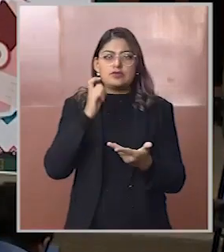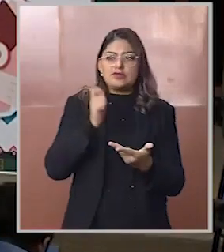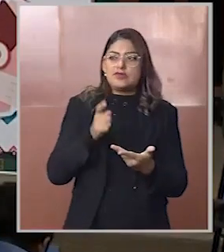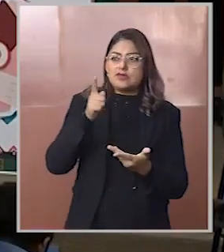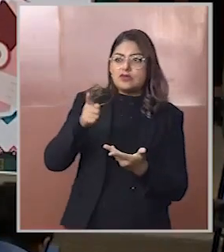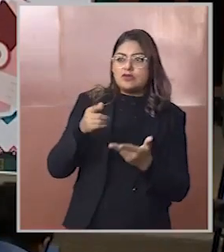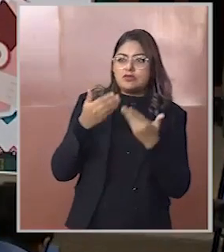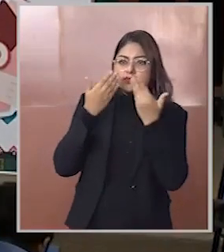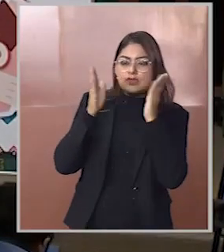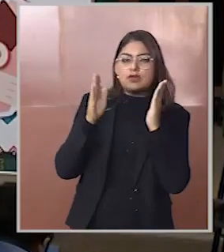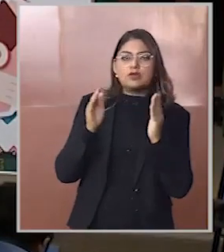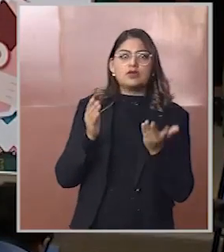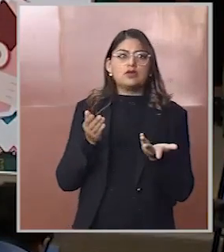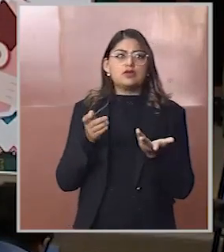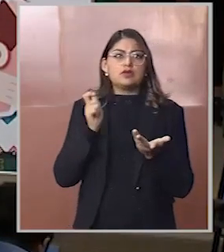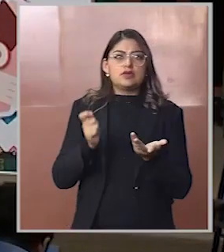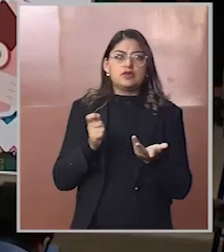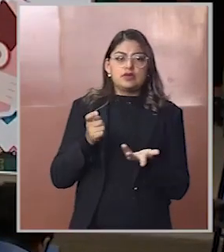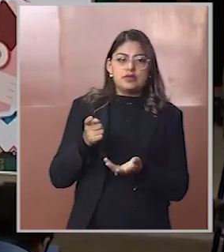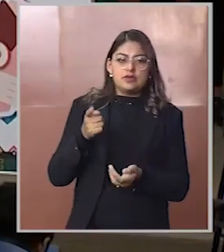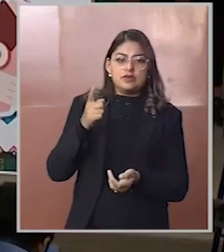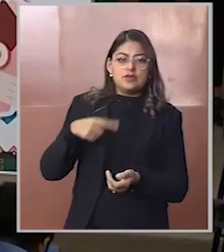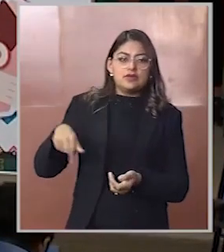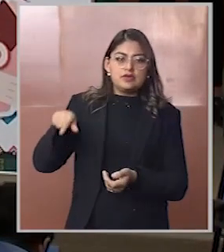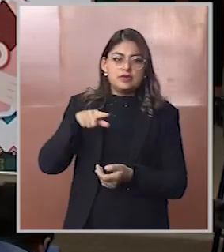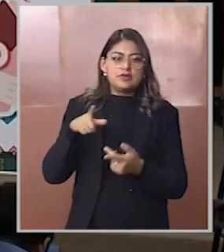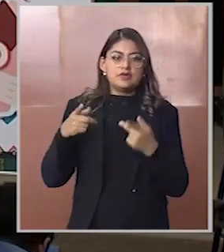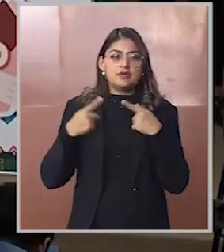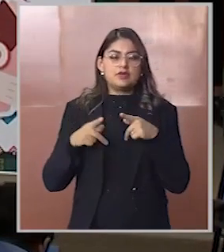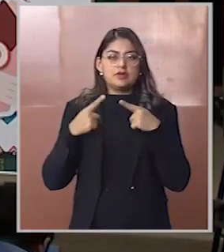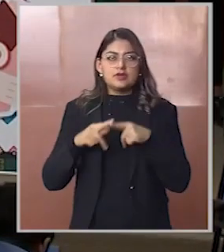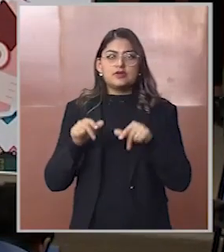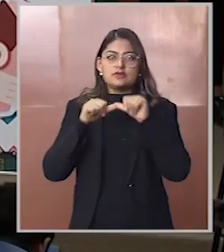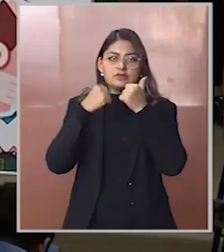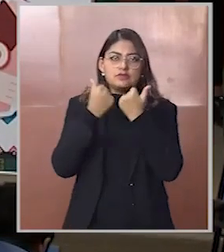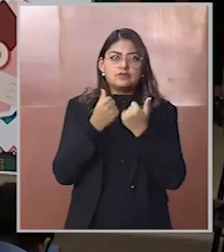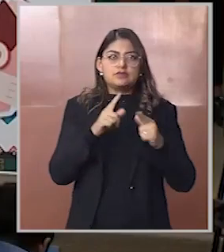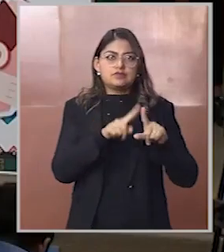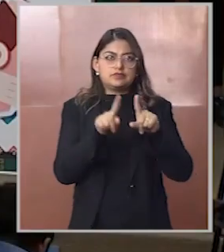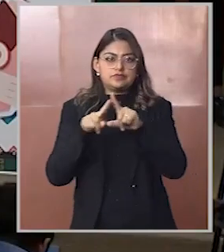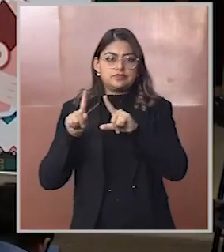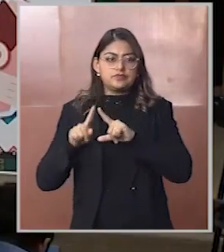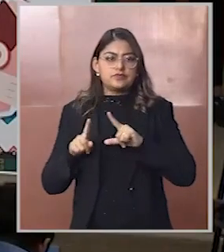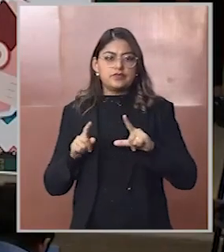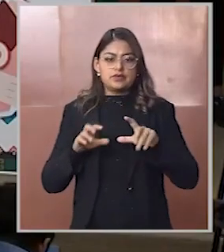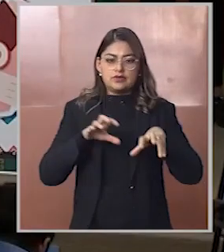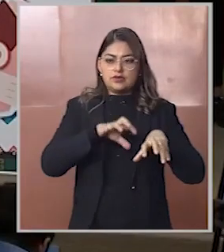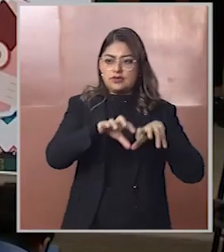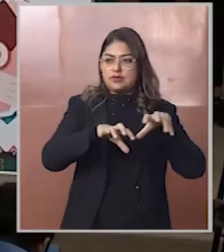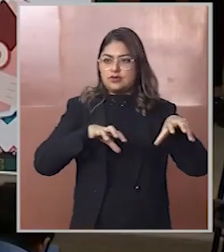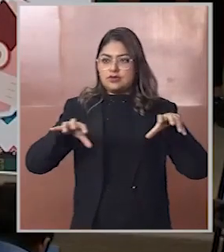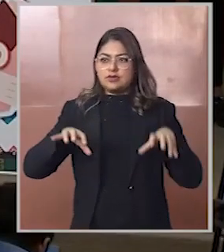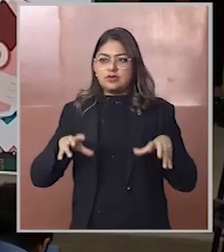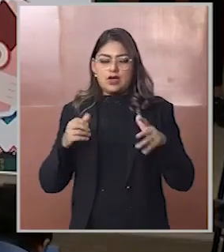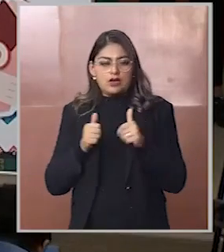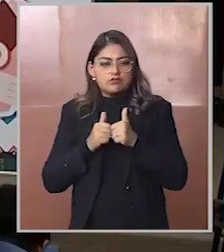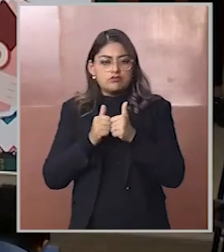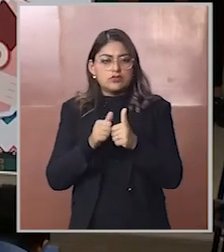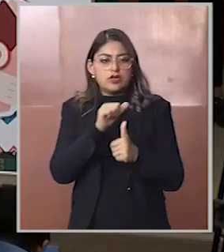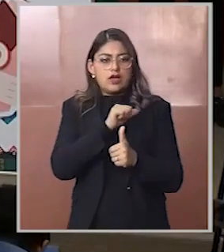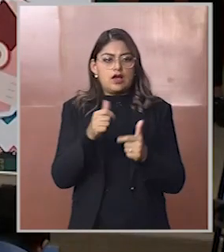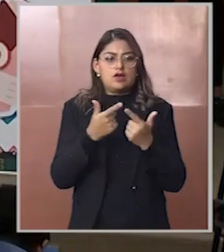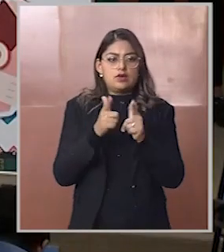diagnóstico con personas expertas con organizaciones de sociedad civil con colectivos que acompañan a las personas que